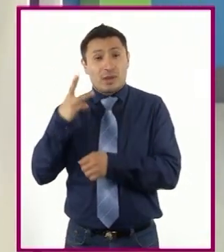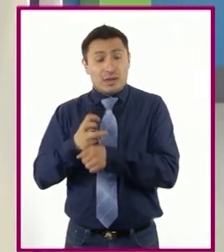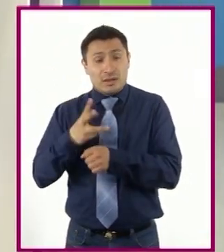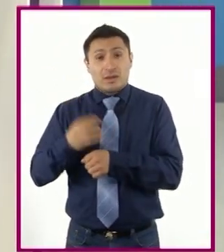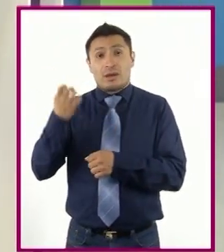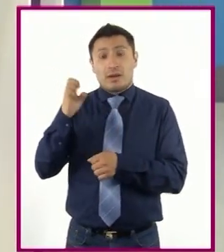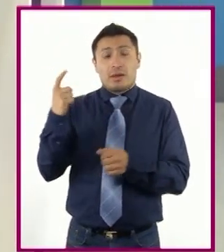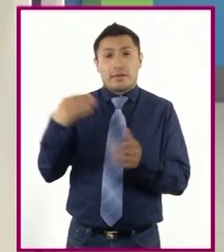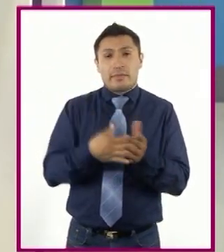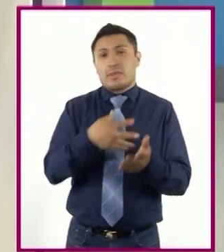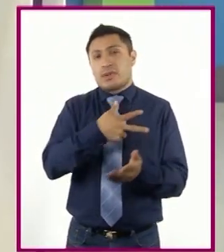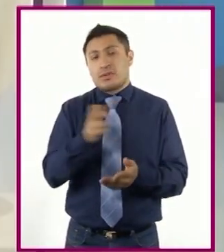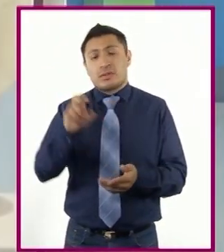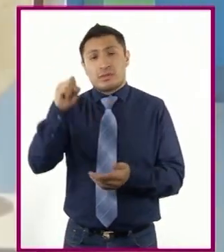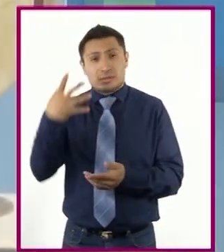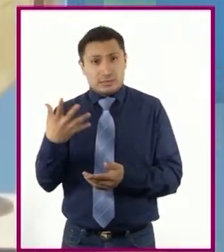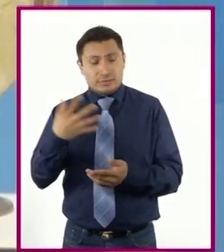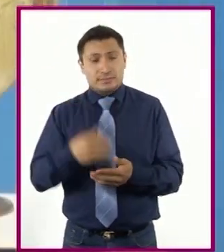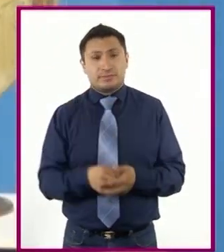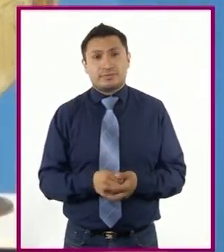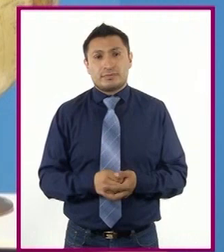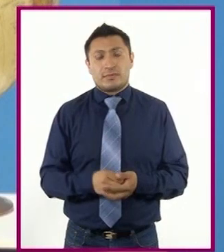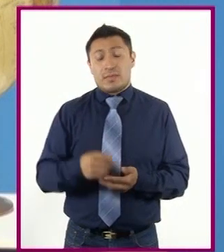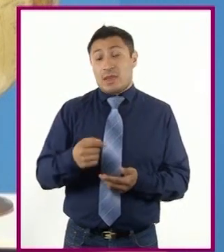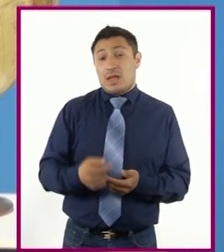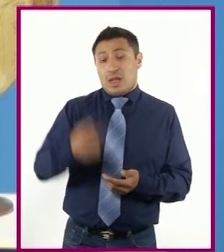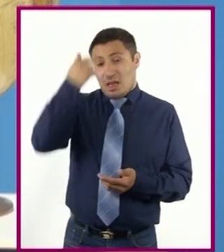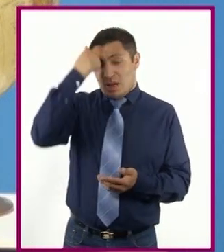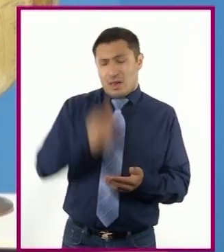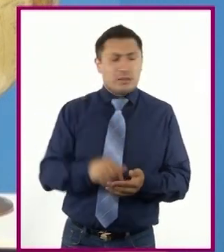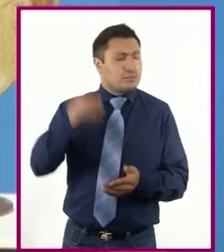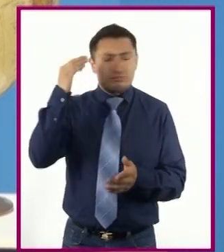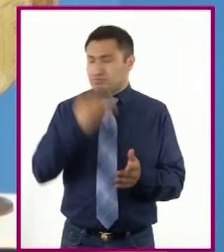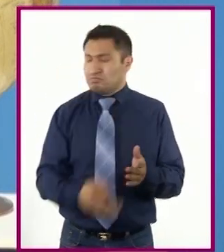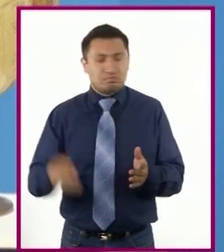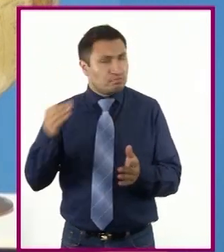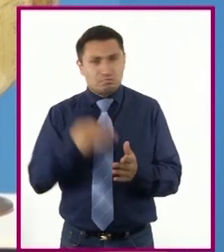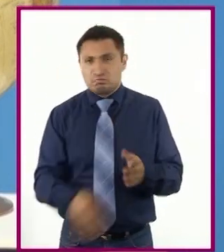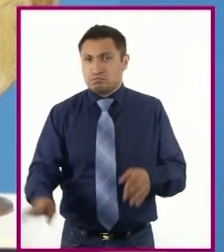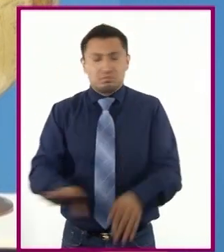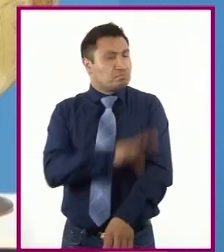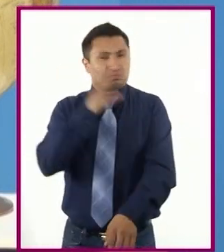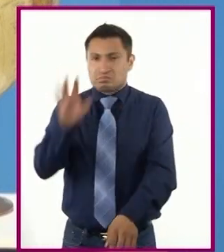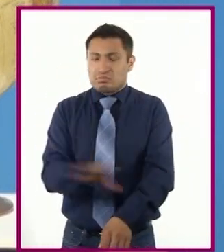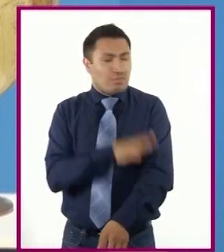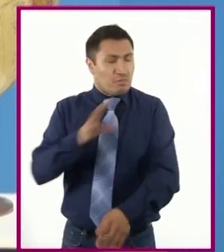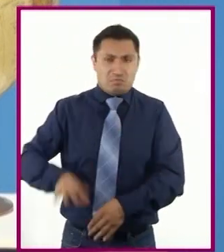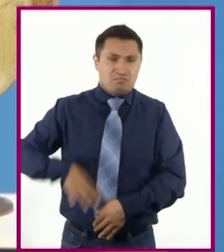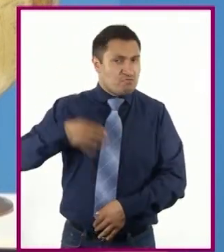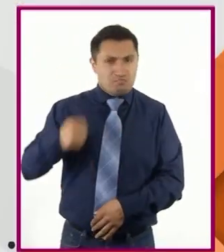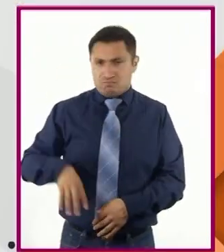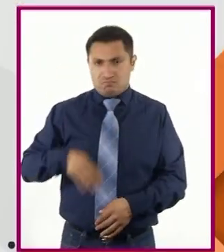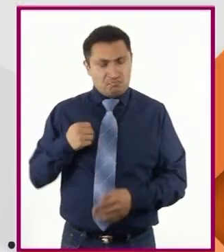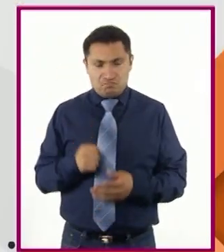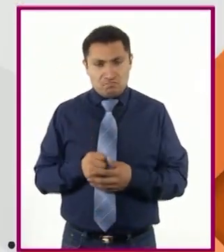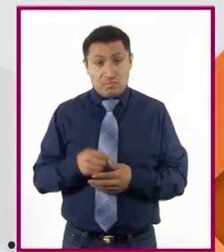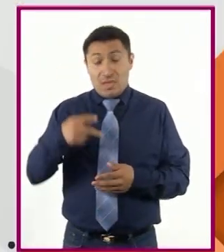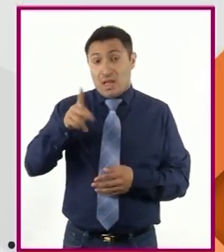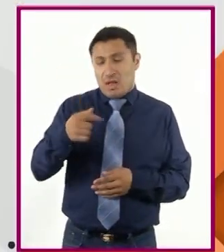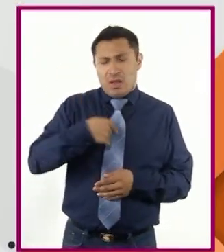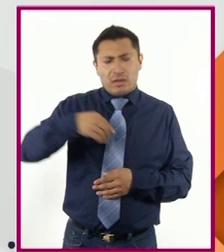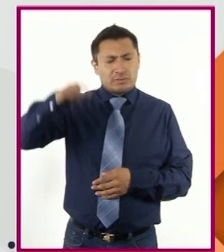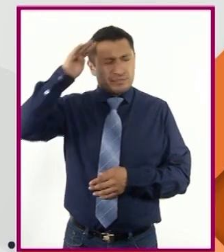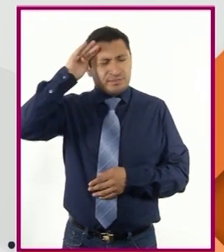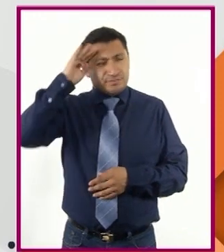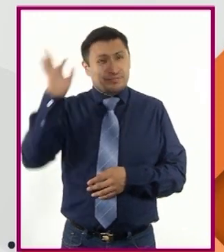de 1865. Creo que no nos faltan ni energía ni perseverancia, pero me